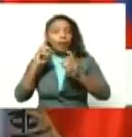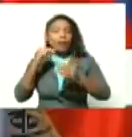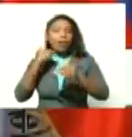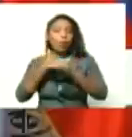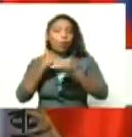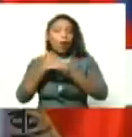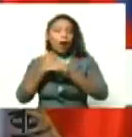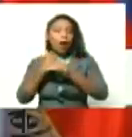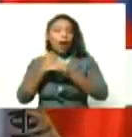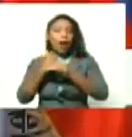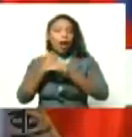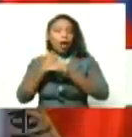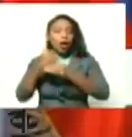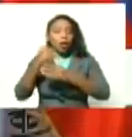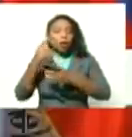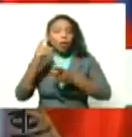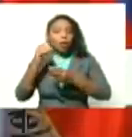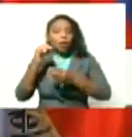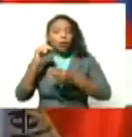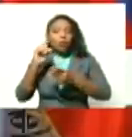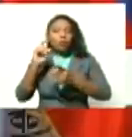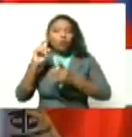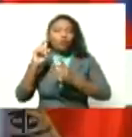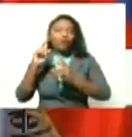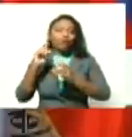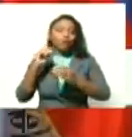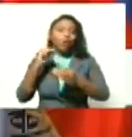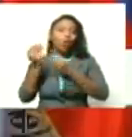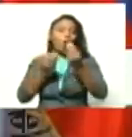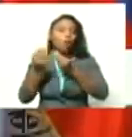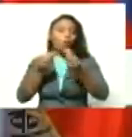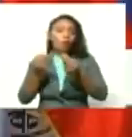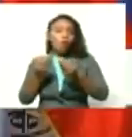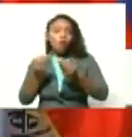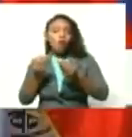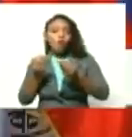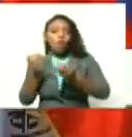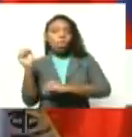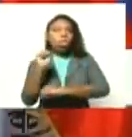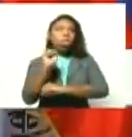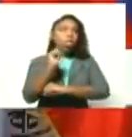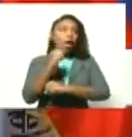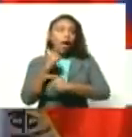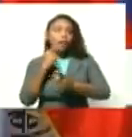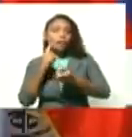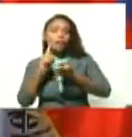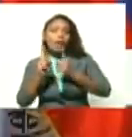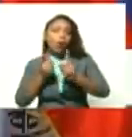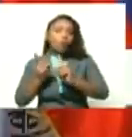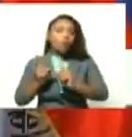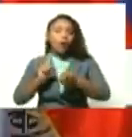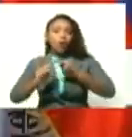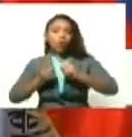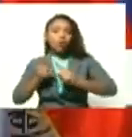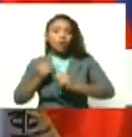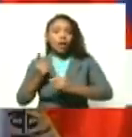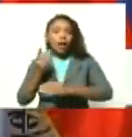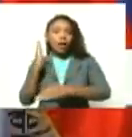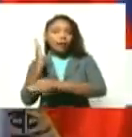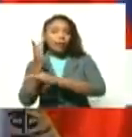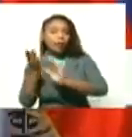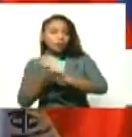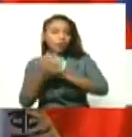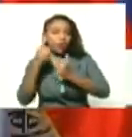omisión dolosa, o sea, una omisión ya premeditada. Primer supuesto, el fiscal del Ministerio